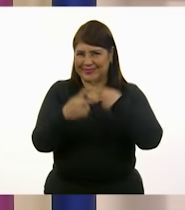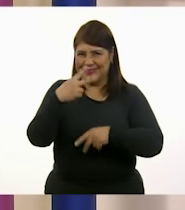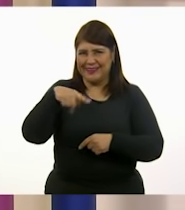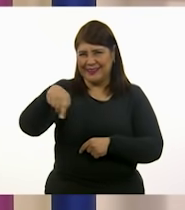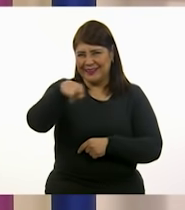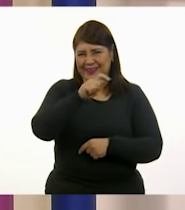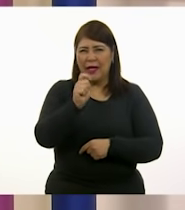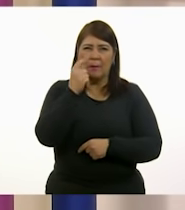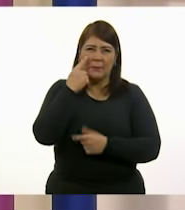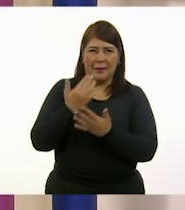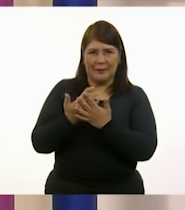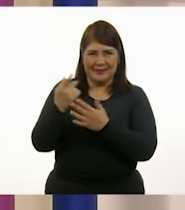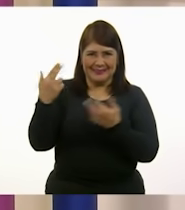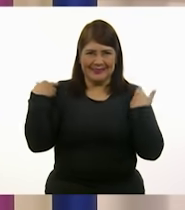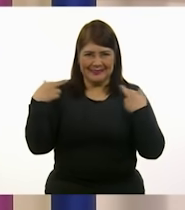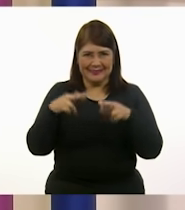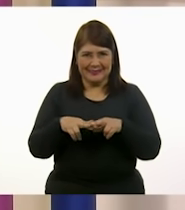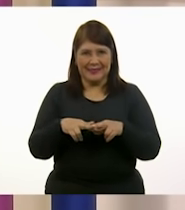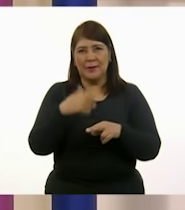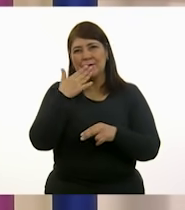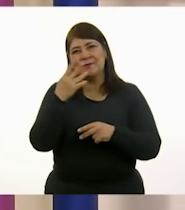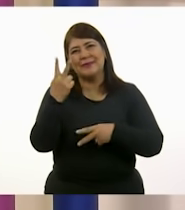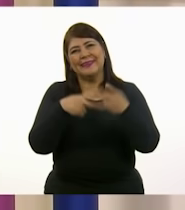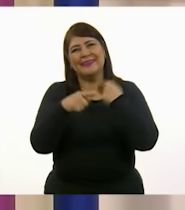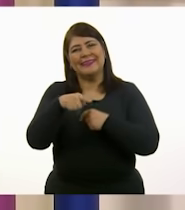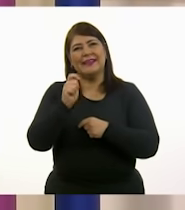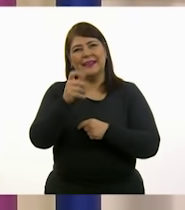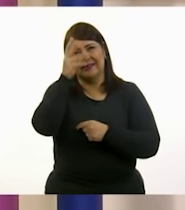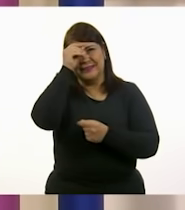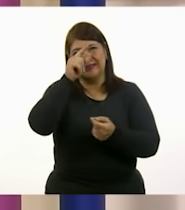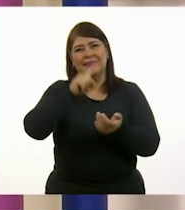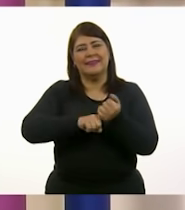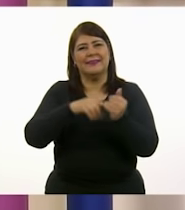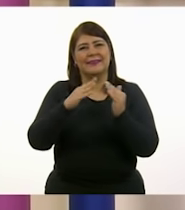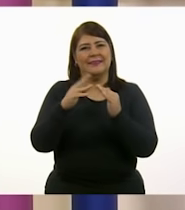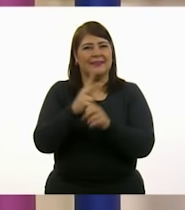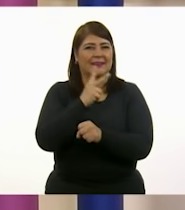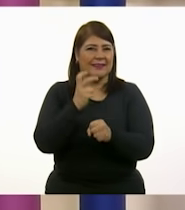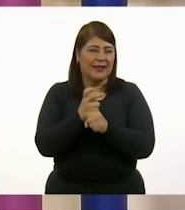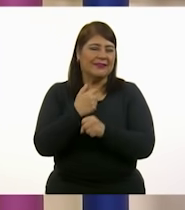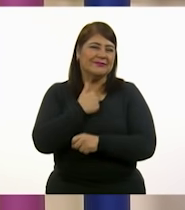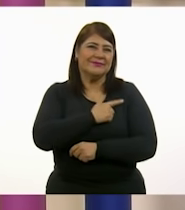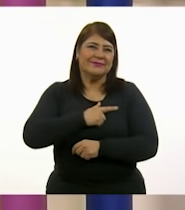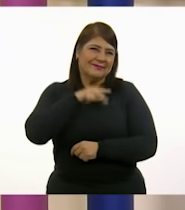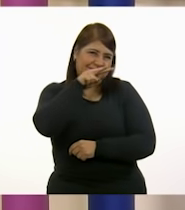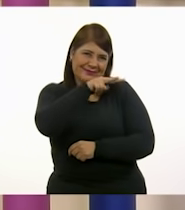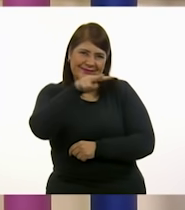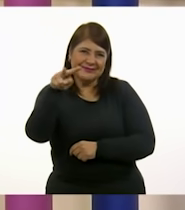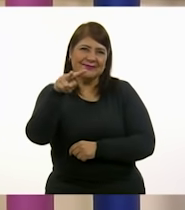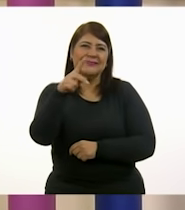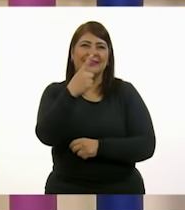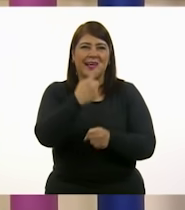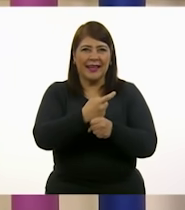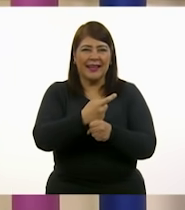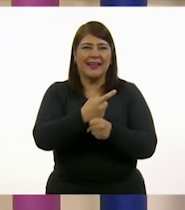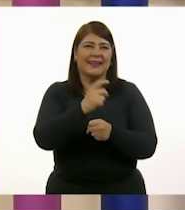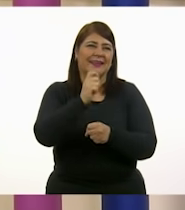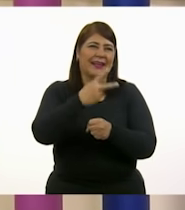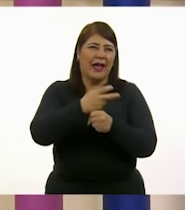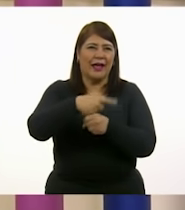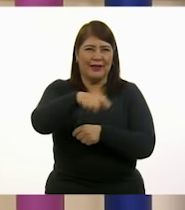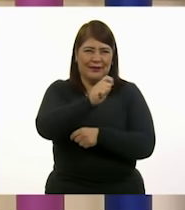profe Danis? ¡Bienvenidos a Aprenden Casa 2! ¡Qué gusto volver a ver a todas las niñas y niños del segundo grado de primaria!